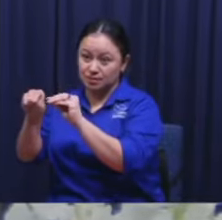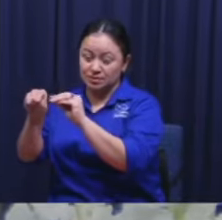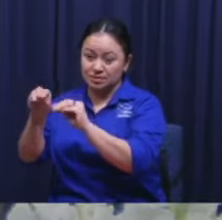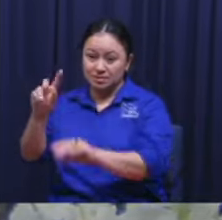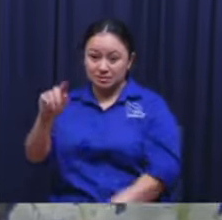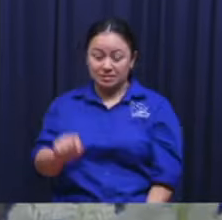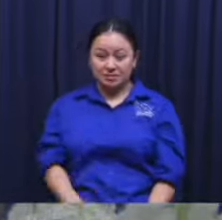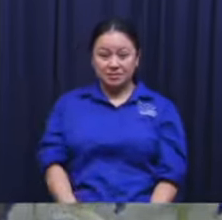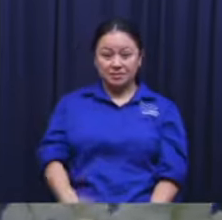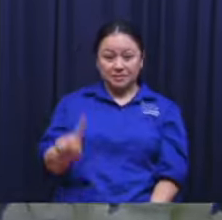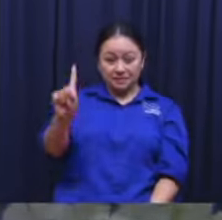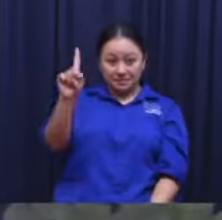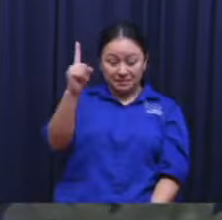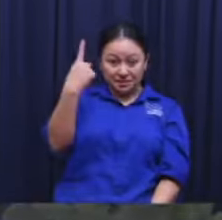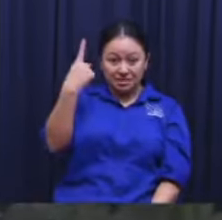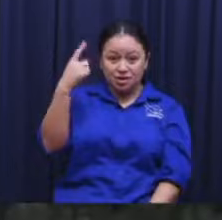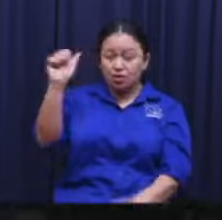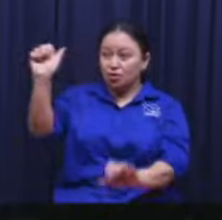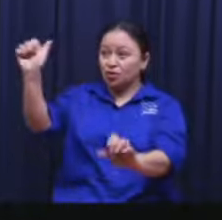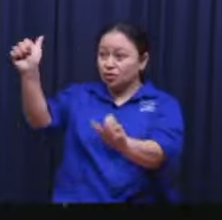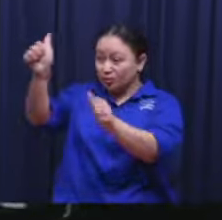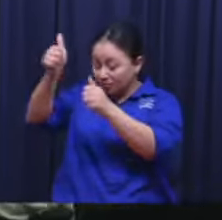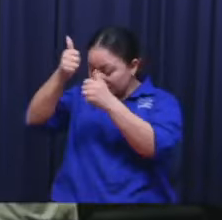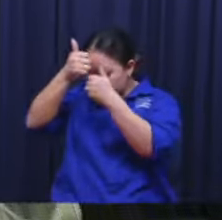Primero hay que someterse a Dios.